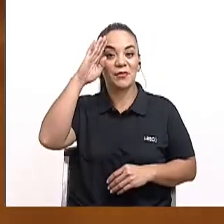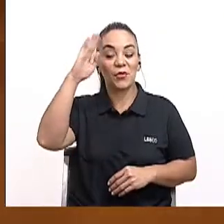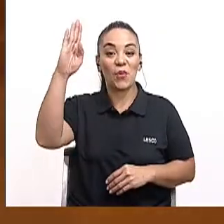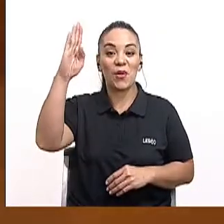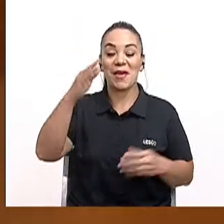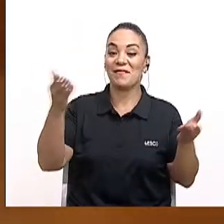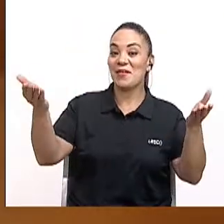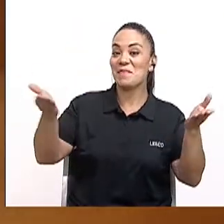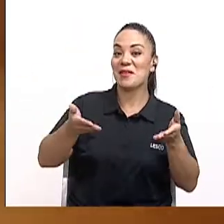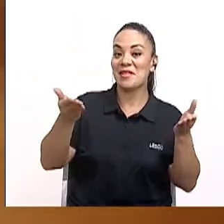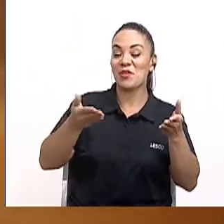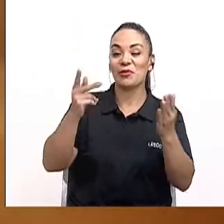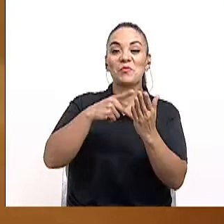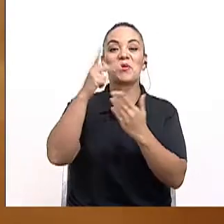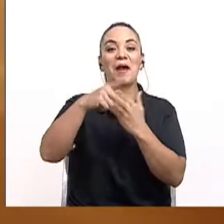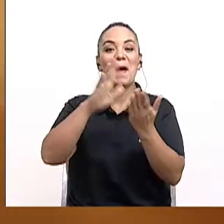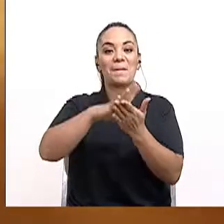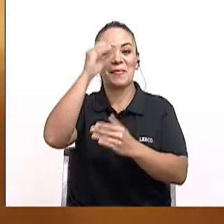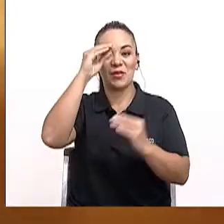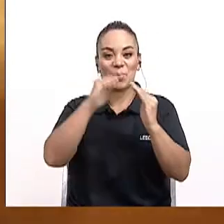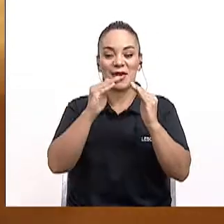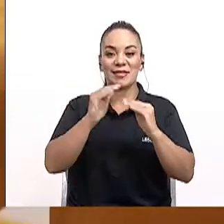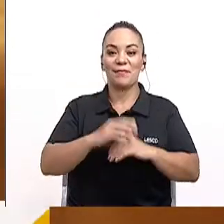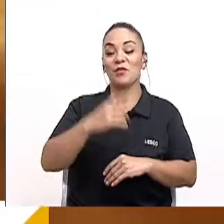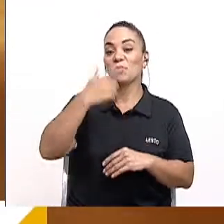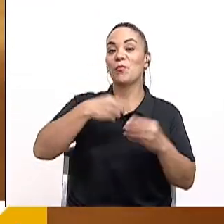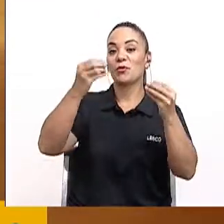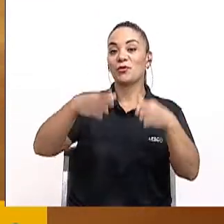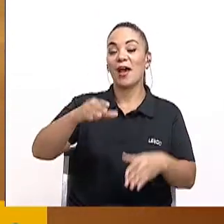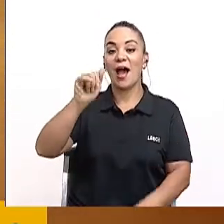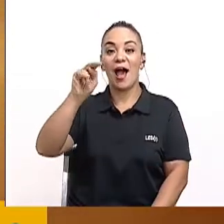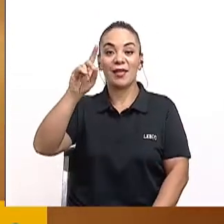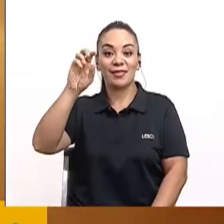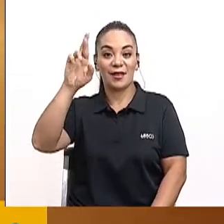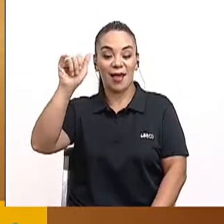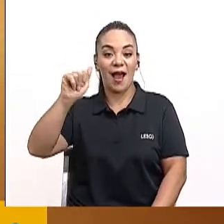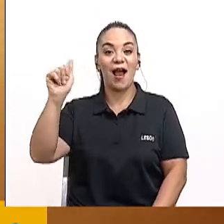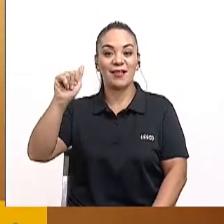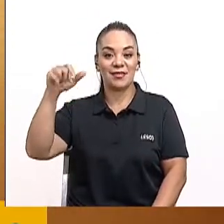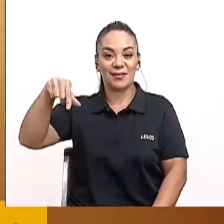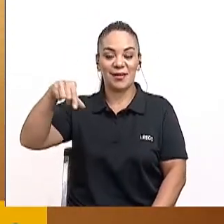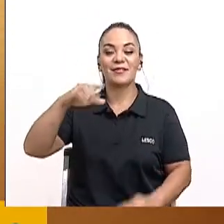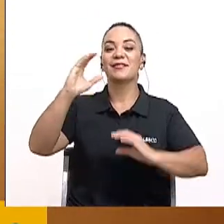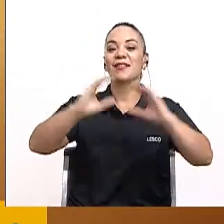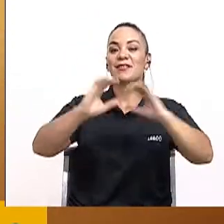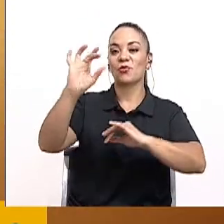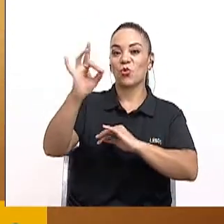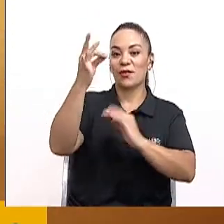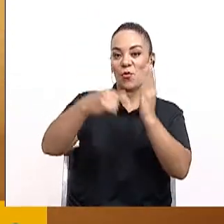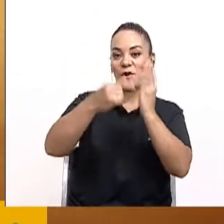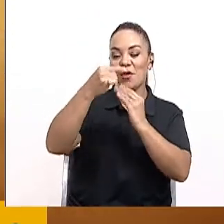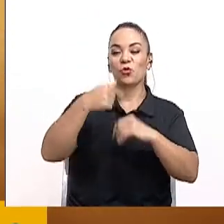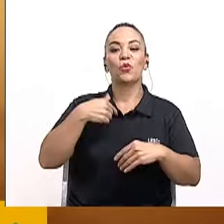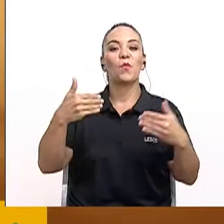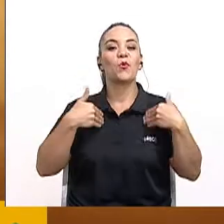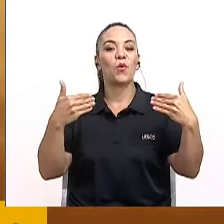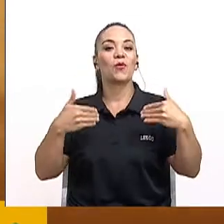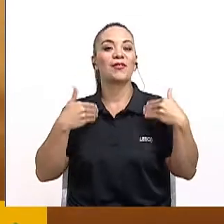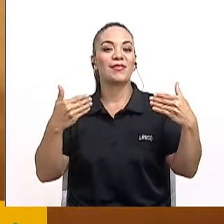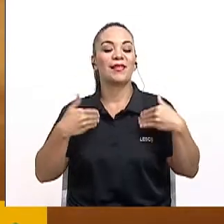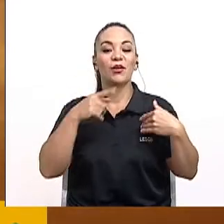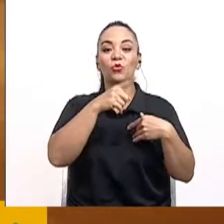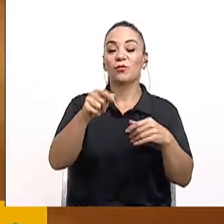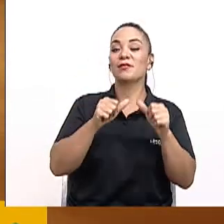Hola, bienvenidos a su programa Aprendo en Casa. Soy la profesora Andrea Arias Quesada de Ciencias de octavo año y estoy muy contenta de que me